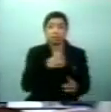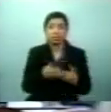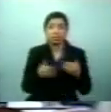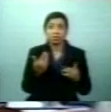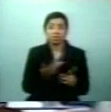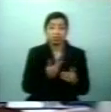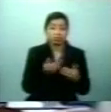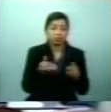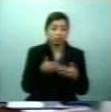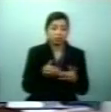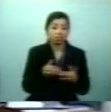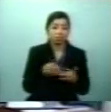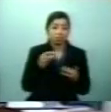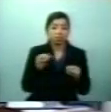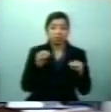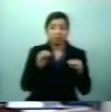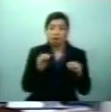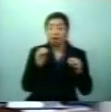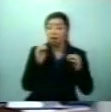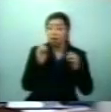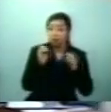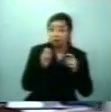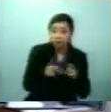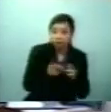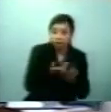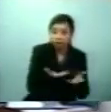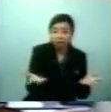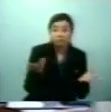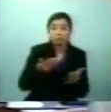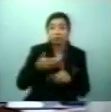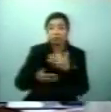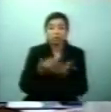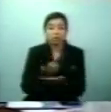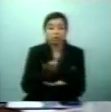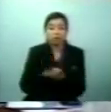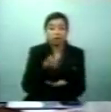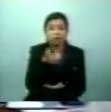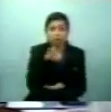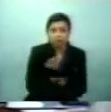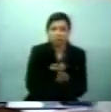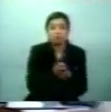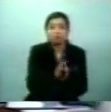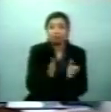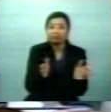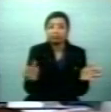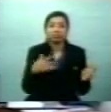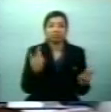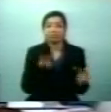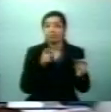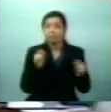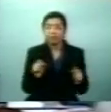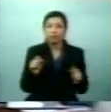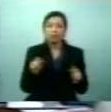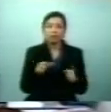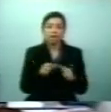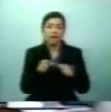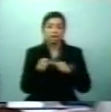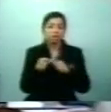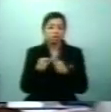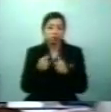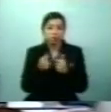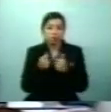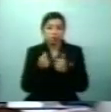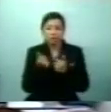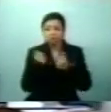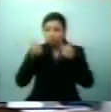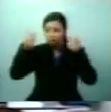nuevas oportunidades para sectores claves de nuestra economía. No podemos hablar del acuerdo de asociación sin hablar